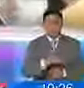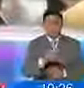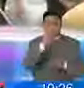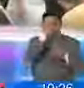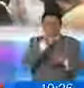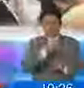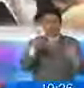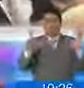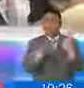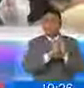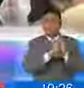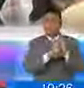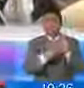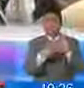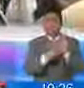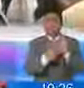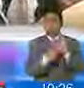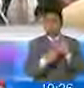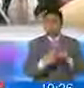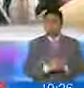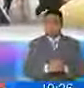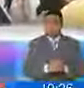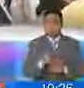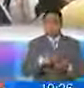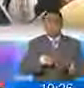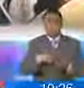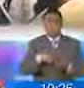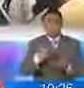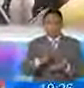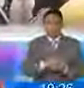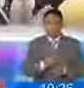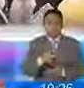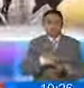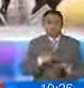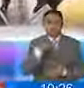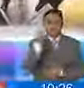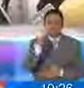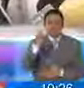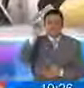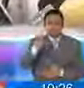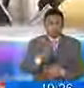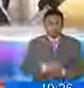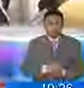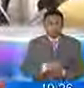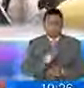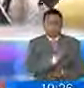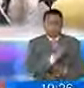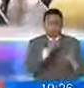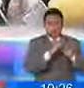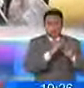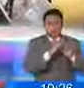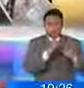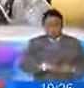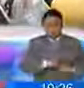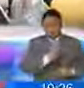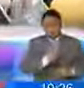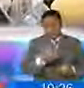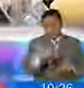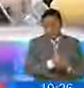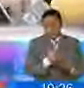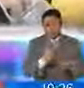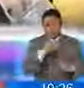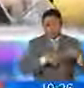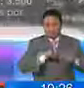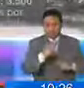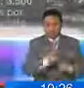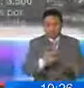estrictamente lo que establece la norma. El pago de un justo precio por los predios que tienen que ser habilitados para la construcción de la